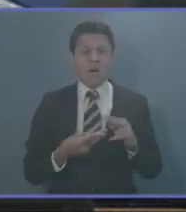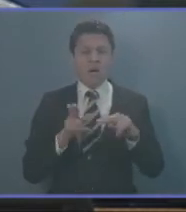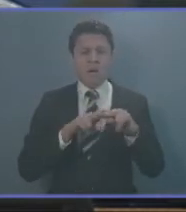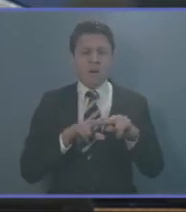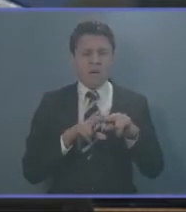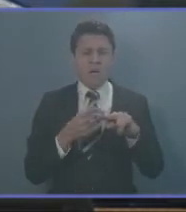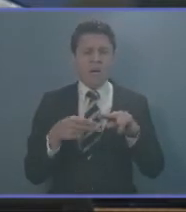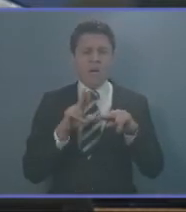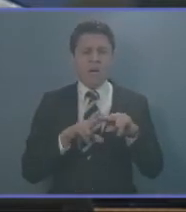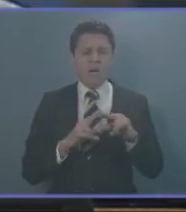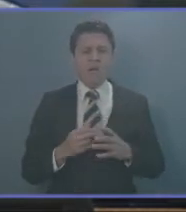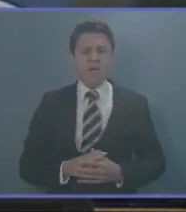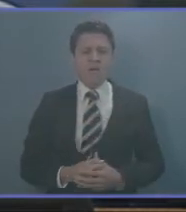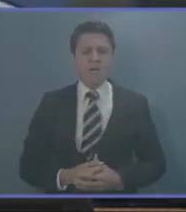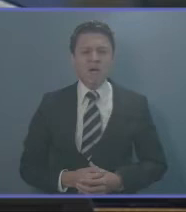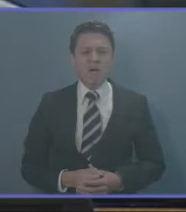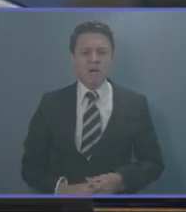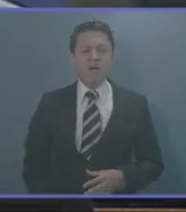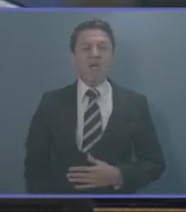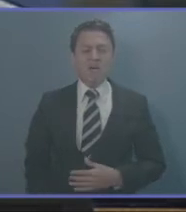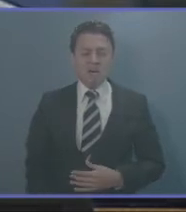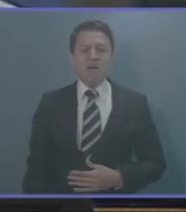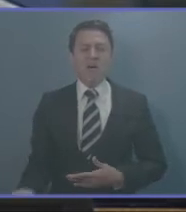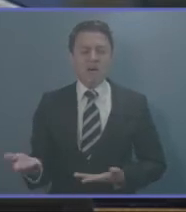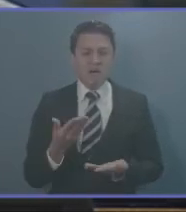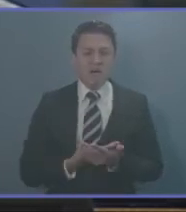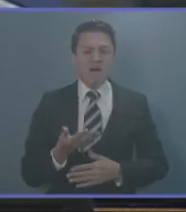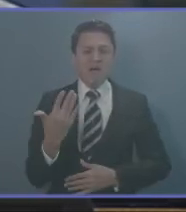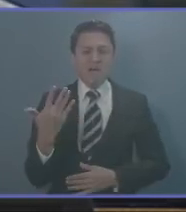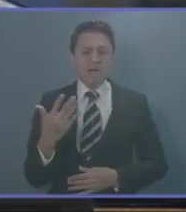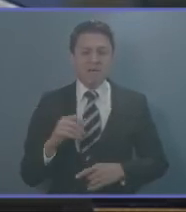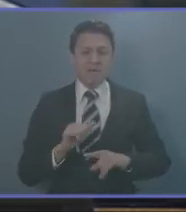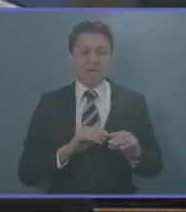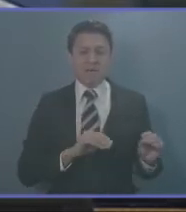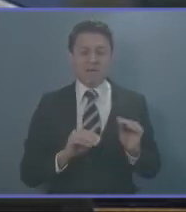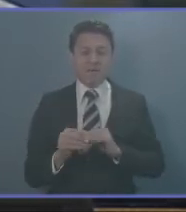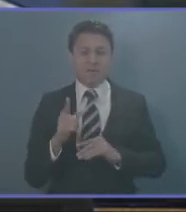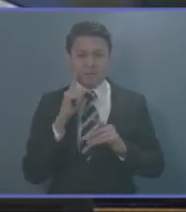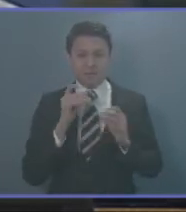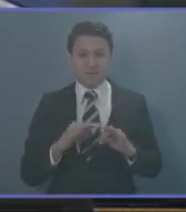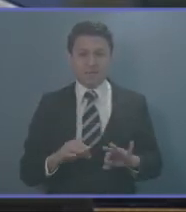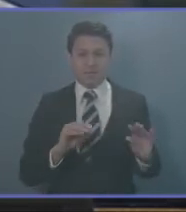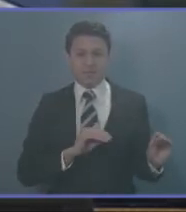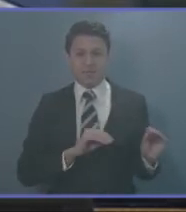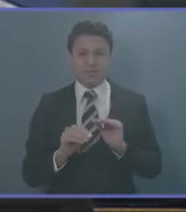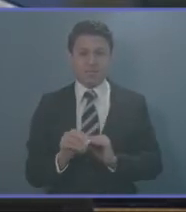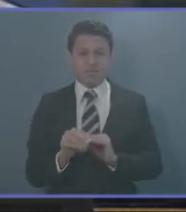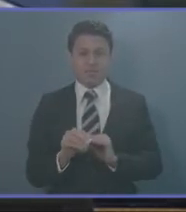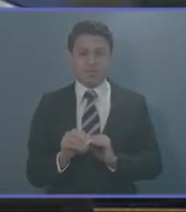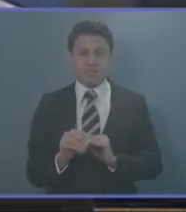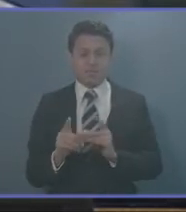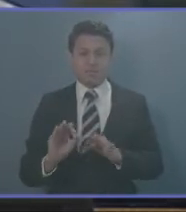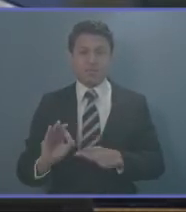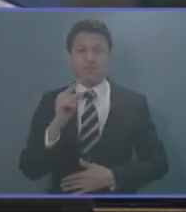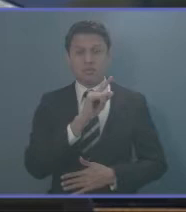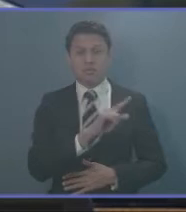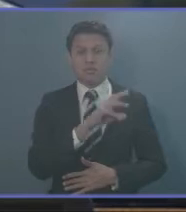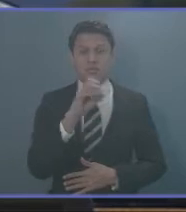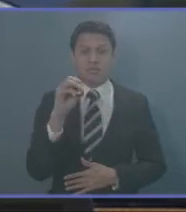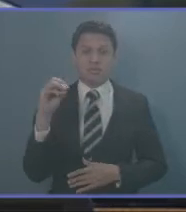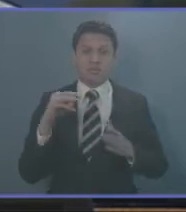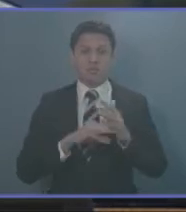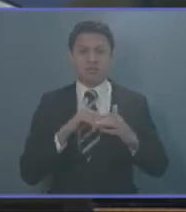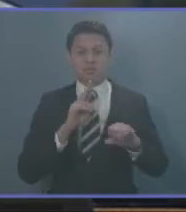de $200,000. 15. Desde $400,000 con un centavo a